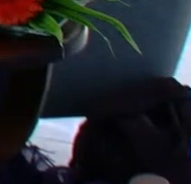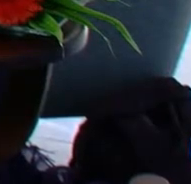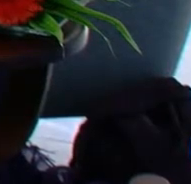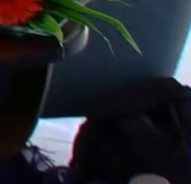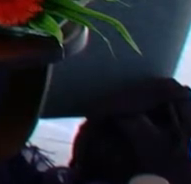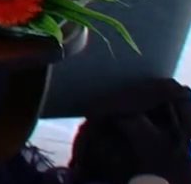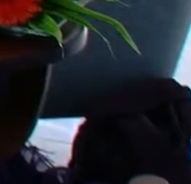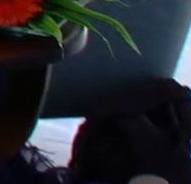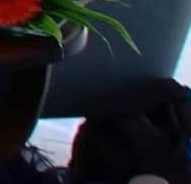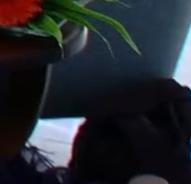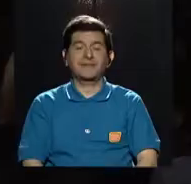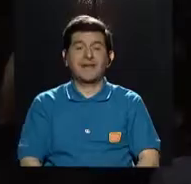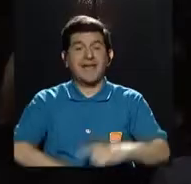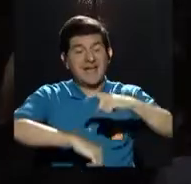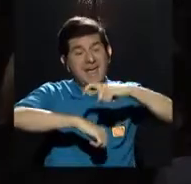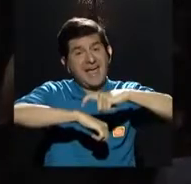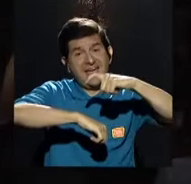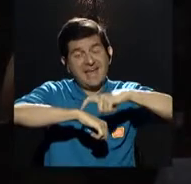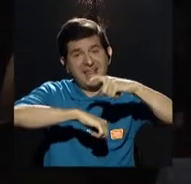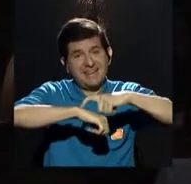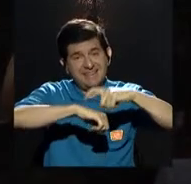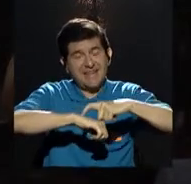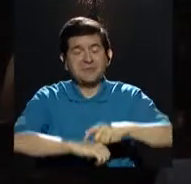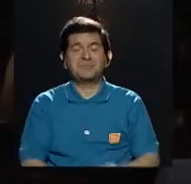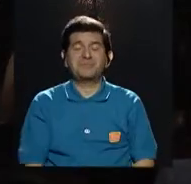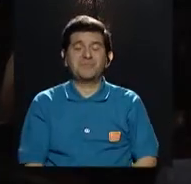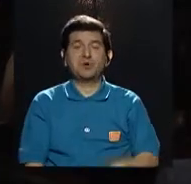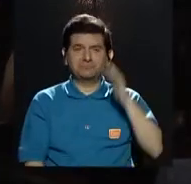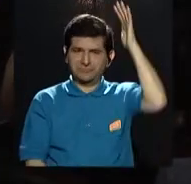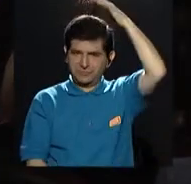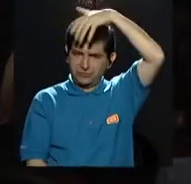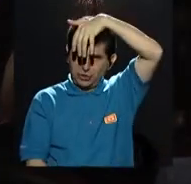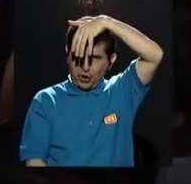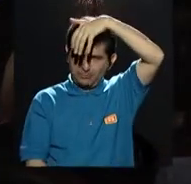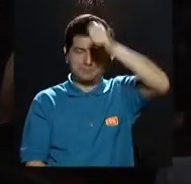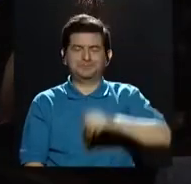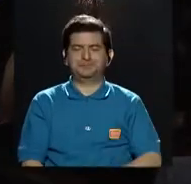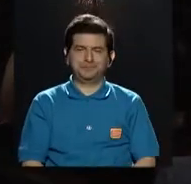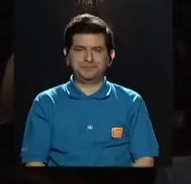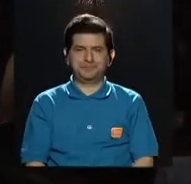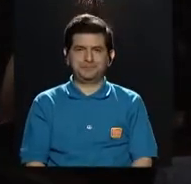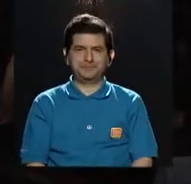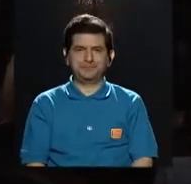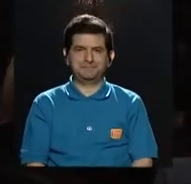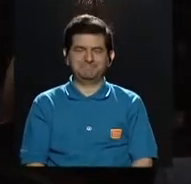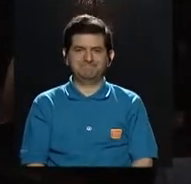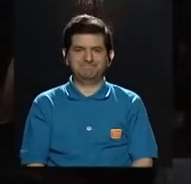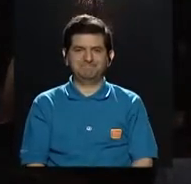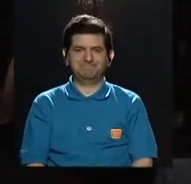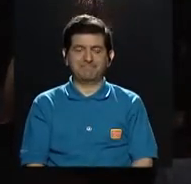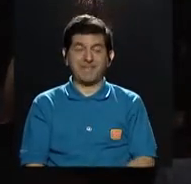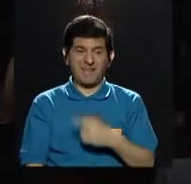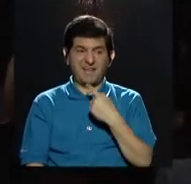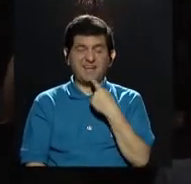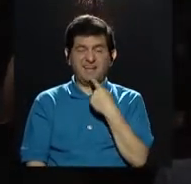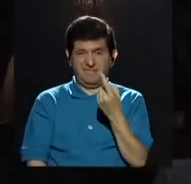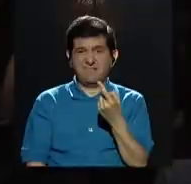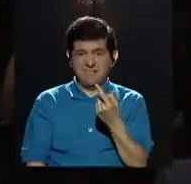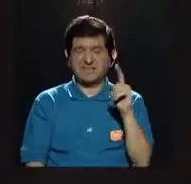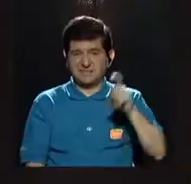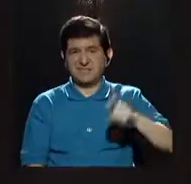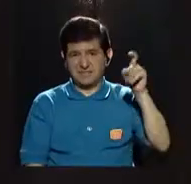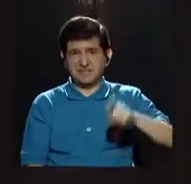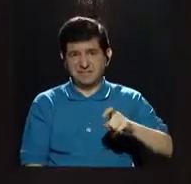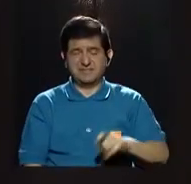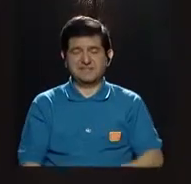La doctora Angela Davis formó parte del movimiento de las Panteras Negras, agrupación que luchó contra la exclusión racial en Estados